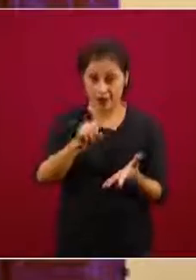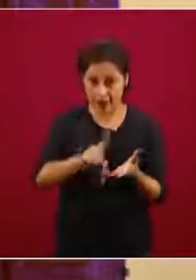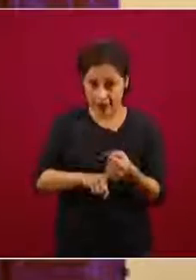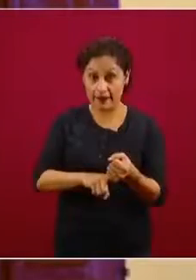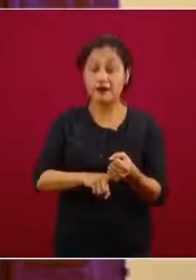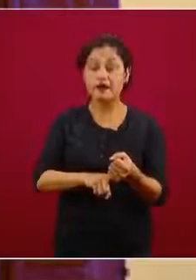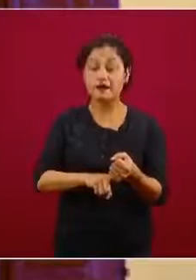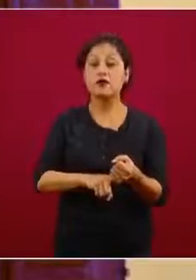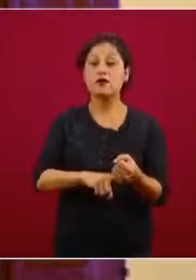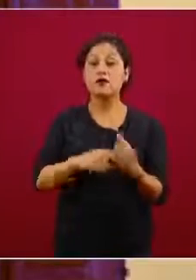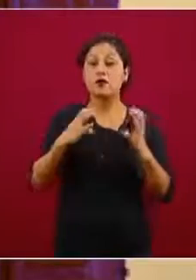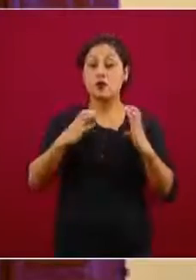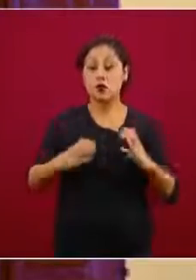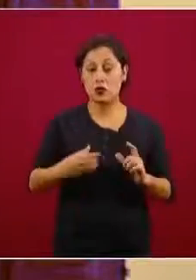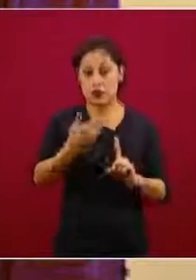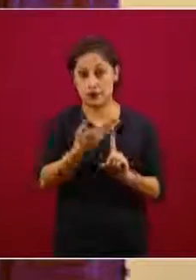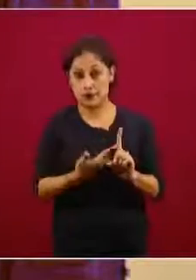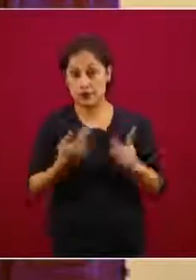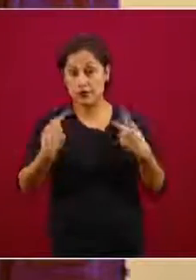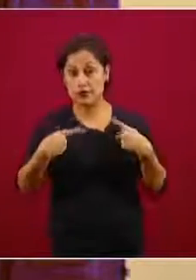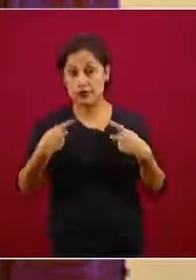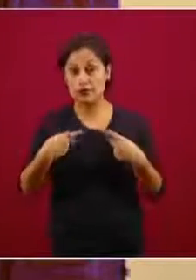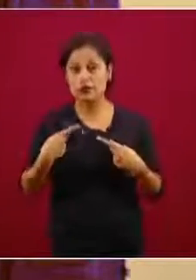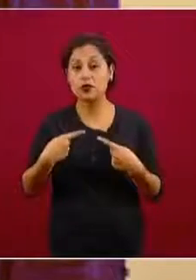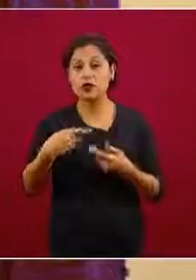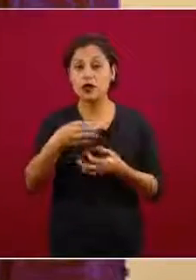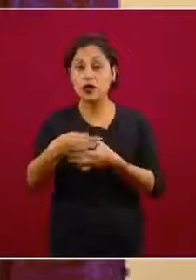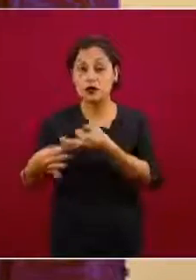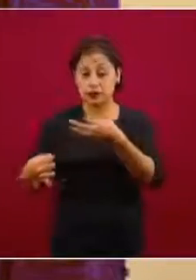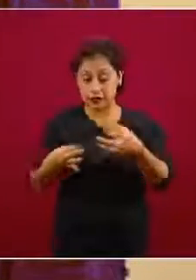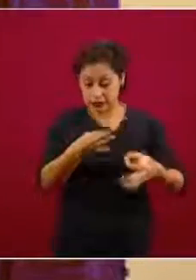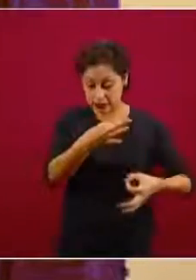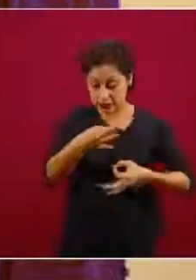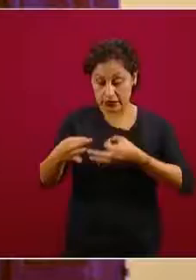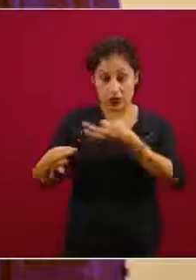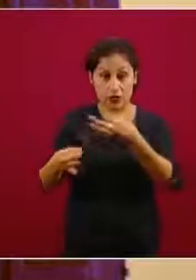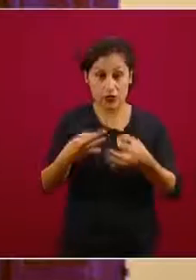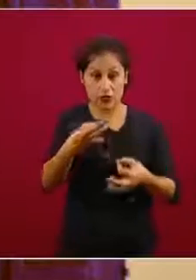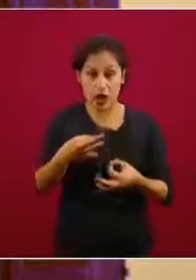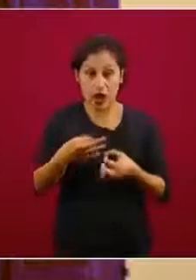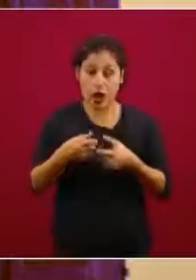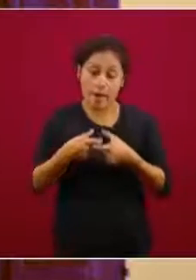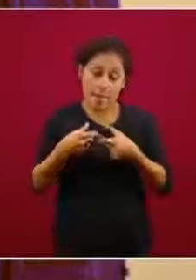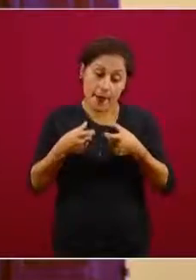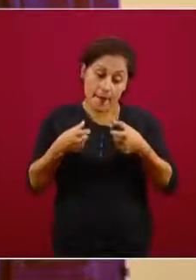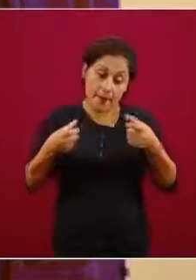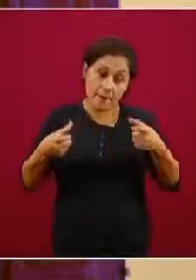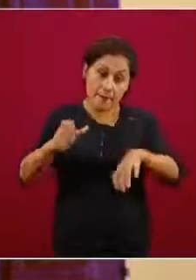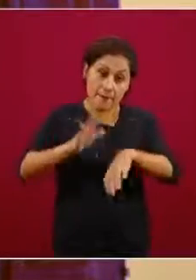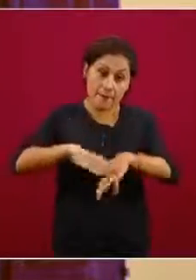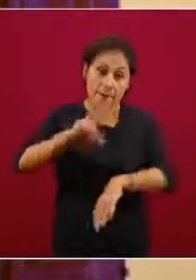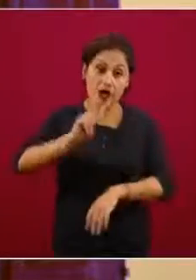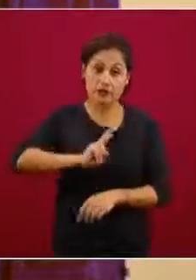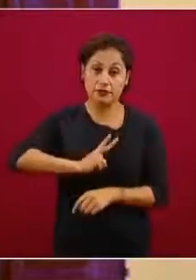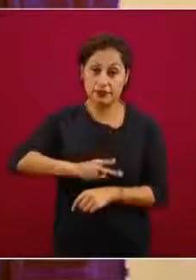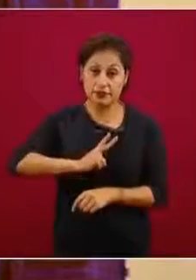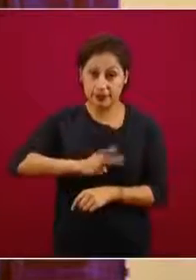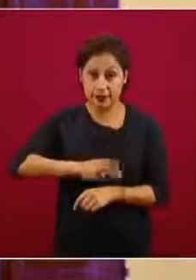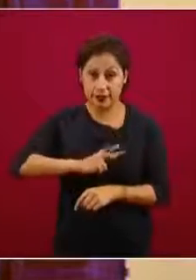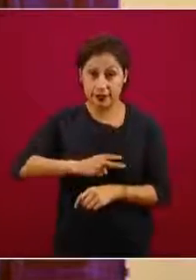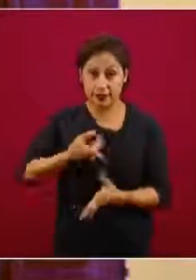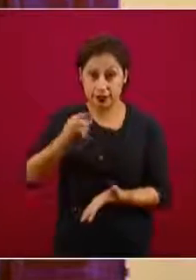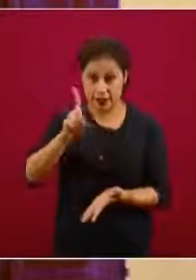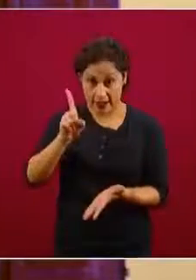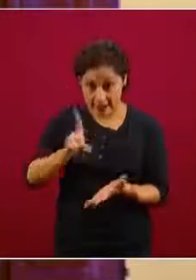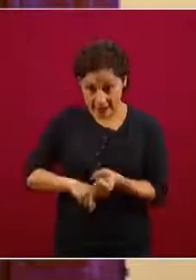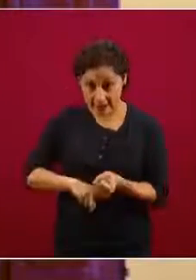del aparato respiratorio de la persona y empieza a aumentar la cantidad en una forma exponencial hasta que llega